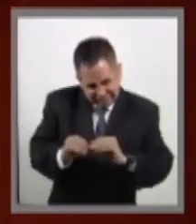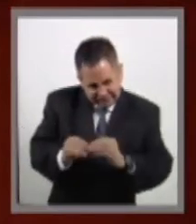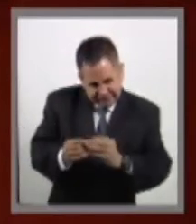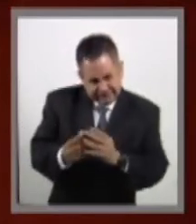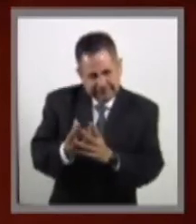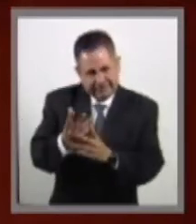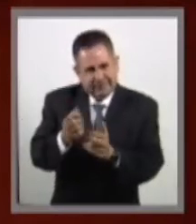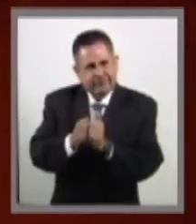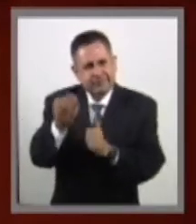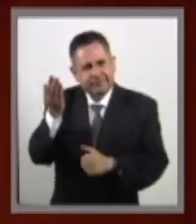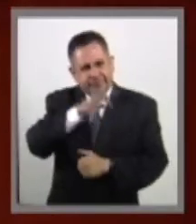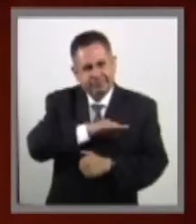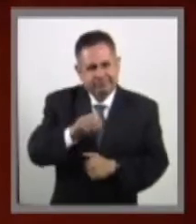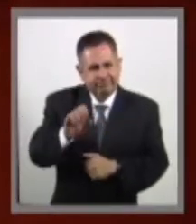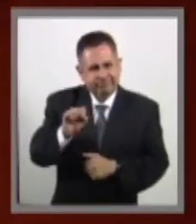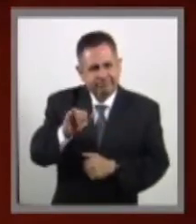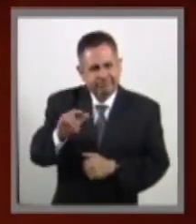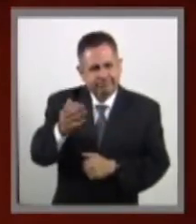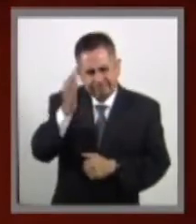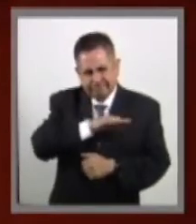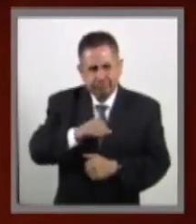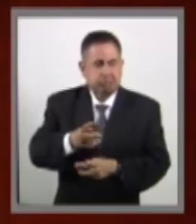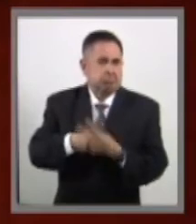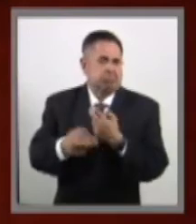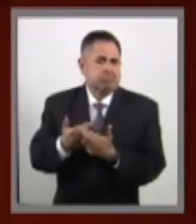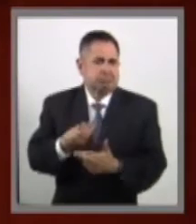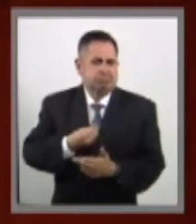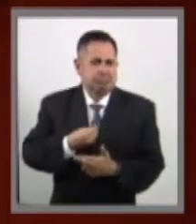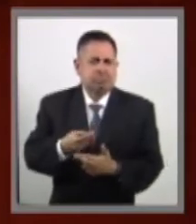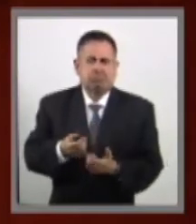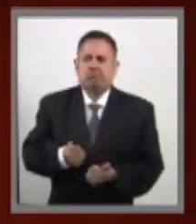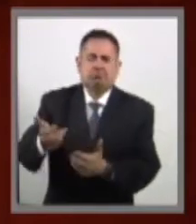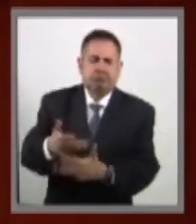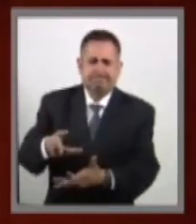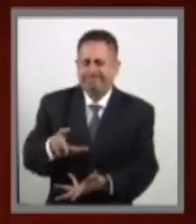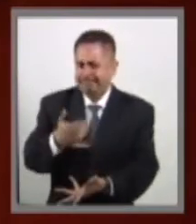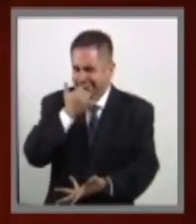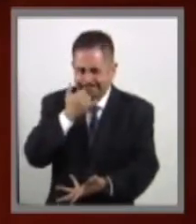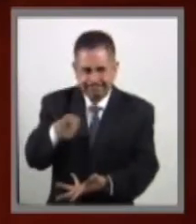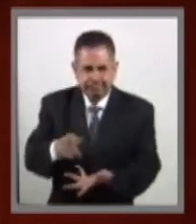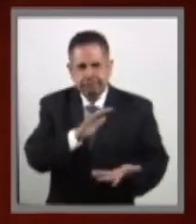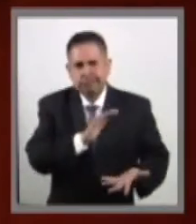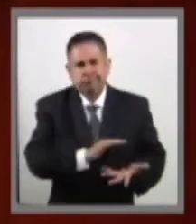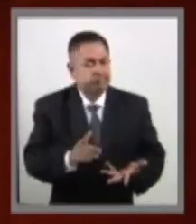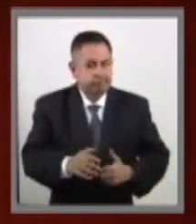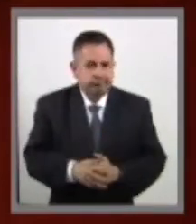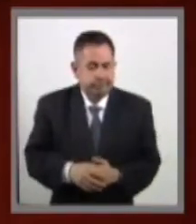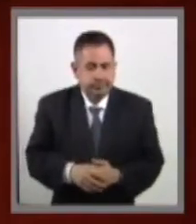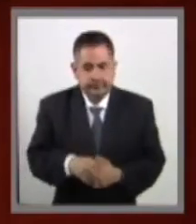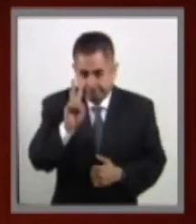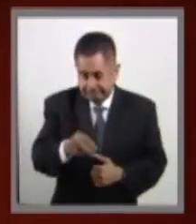características artificiales para dar paso a productos transgénicos. De esta manera, se ha